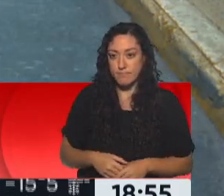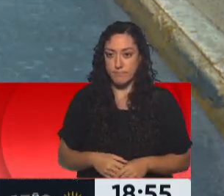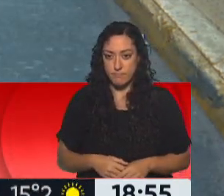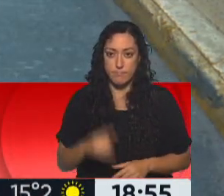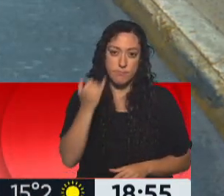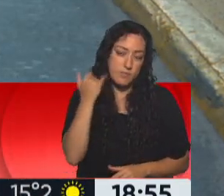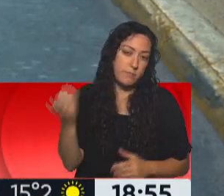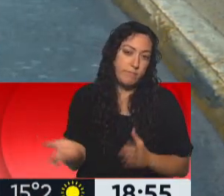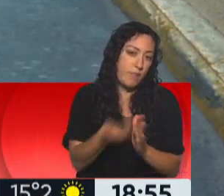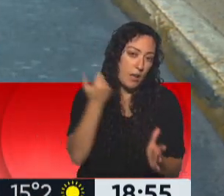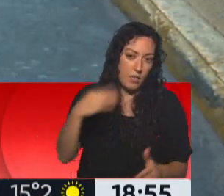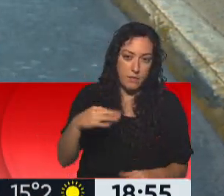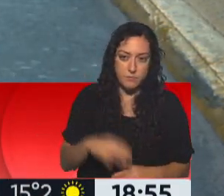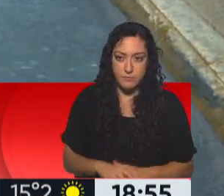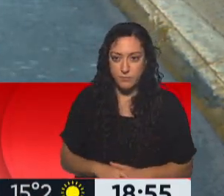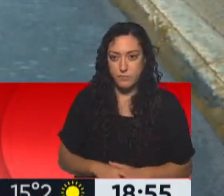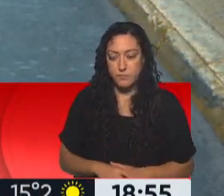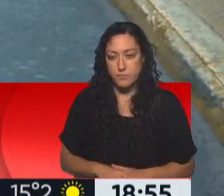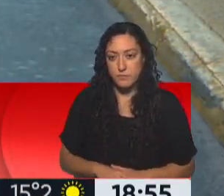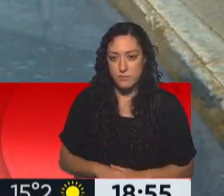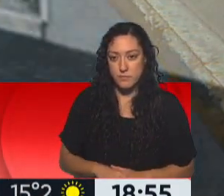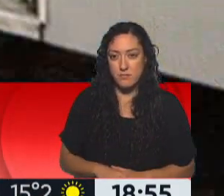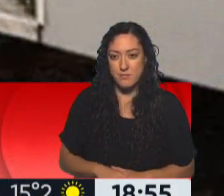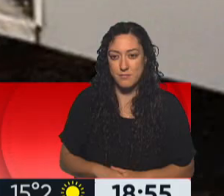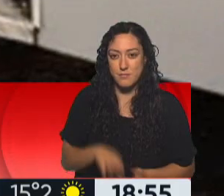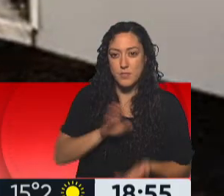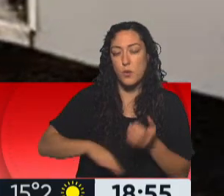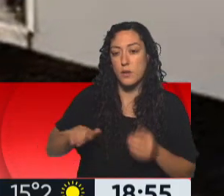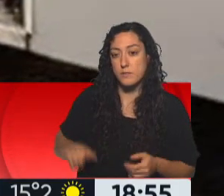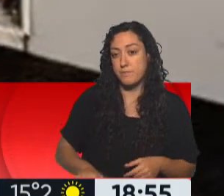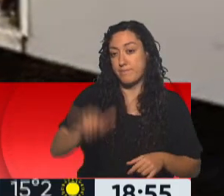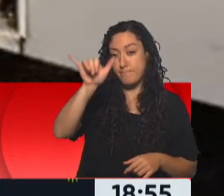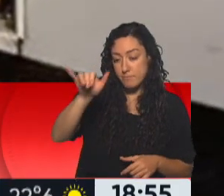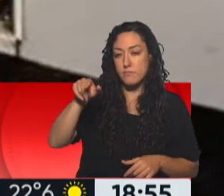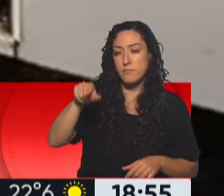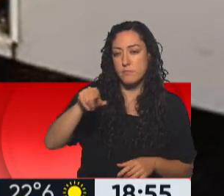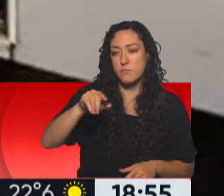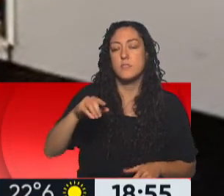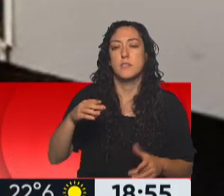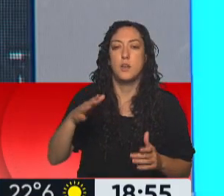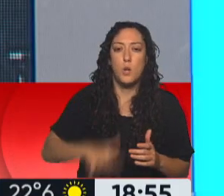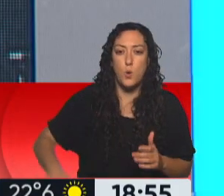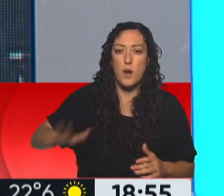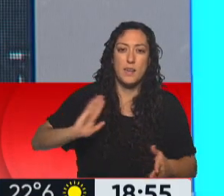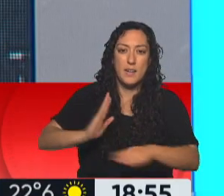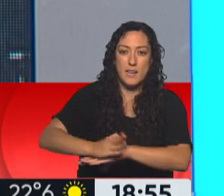haber eliminado. En relación al transporte aéreo, la ubicación tiene que estar cerca de los lugares de